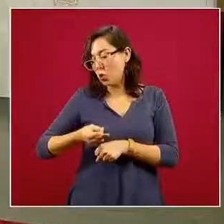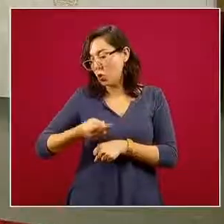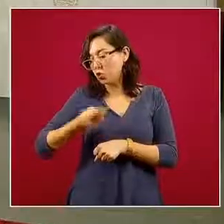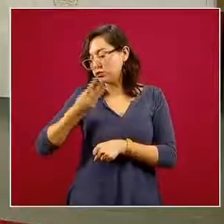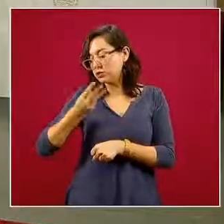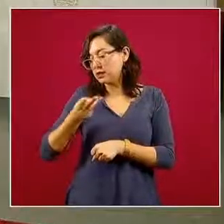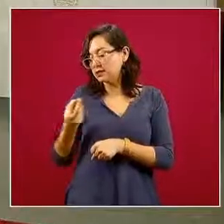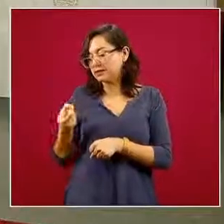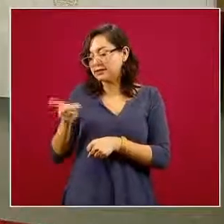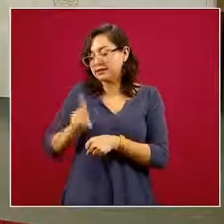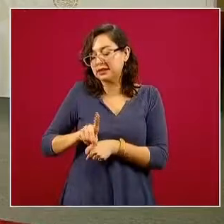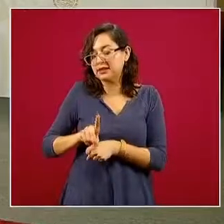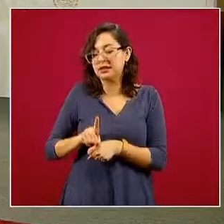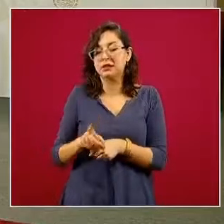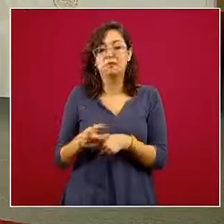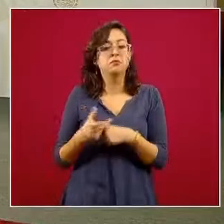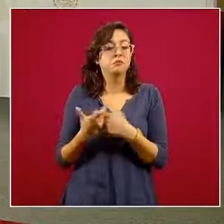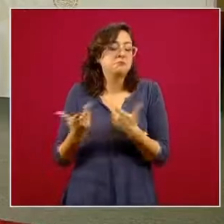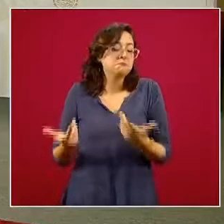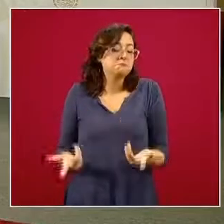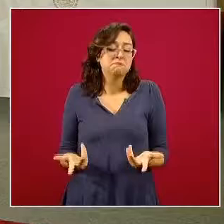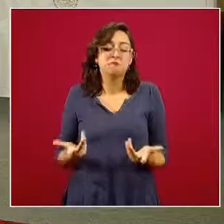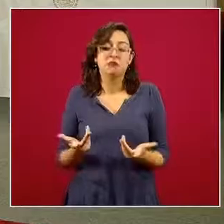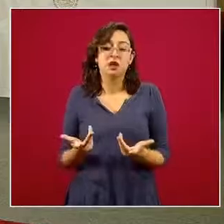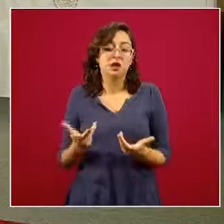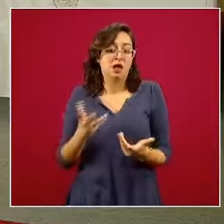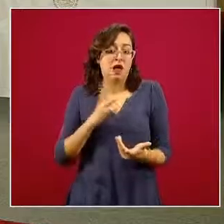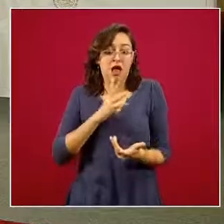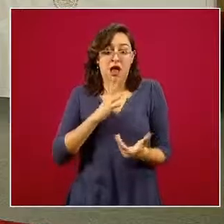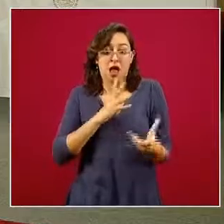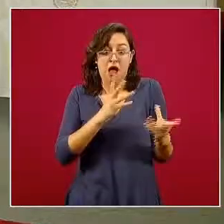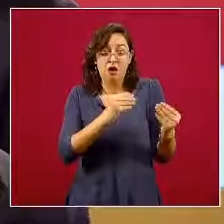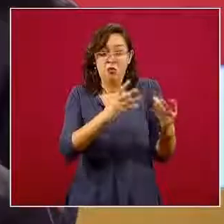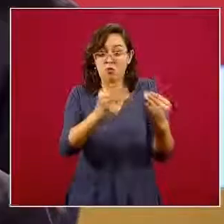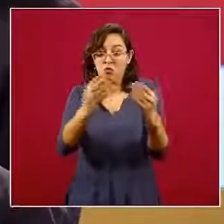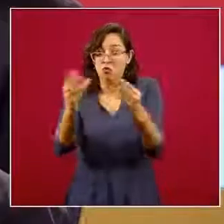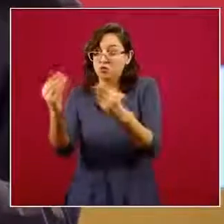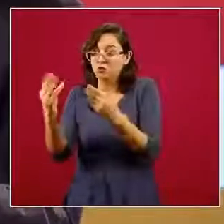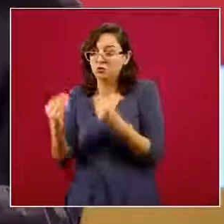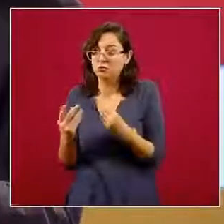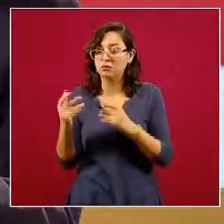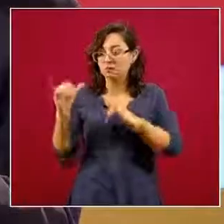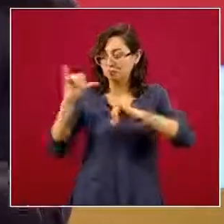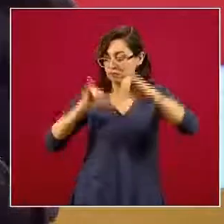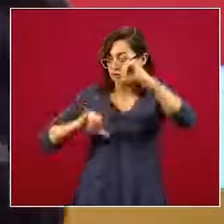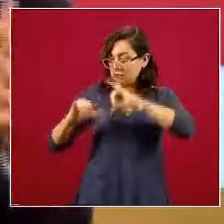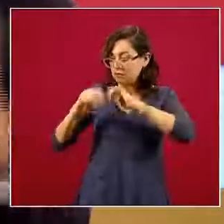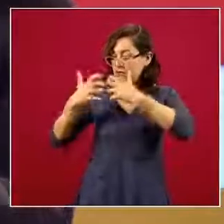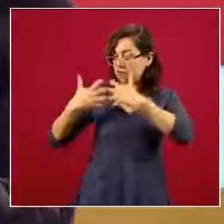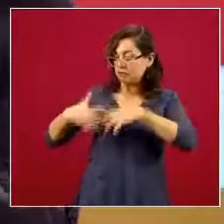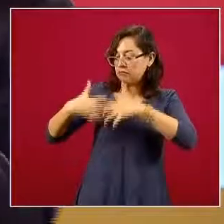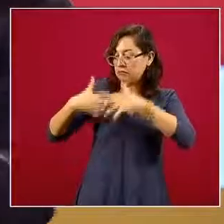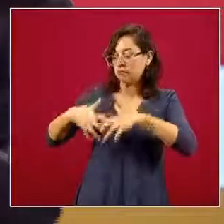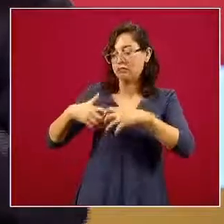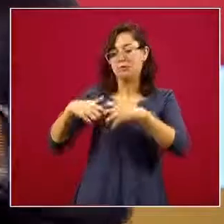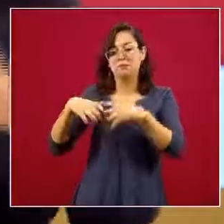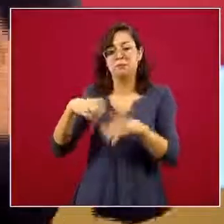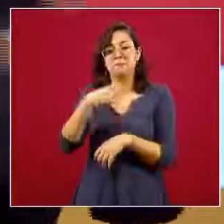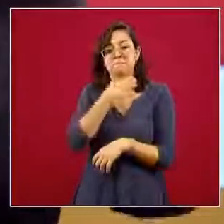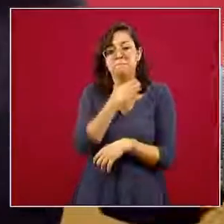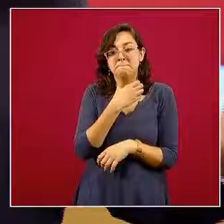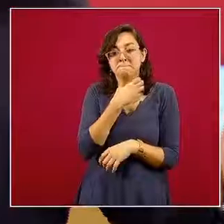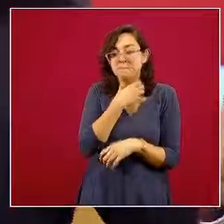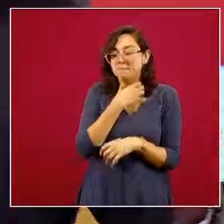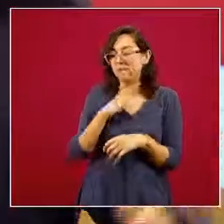días. Cuando hay una gran demanda, obviamente las máquinas que realizan el diagnóstico se saturan y